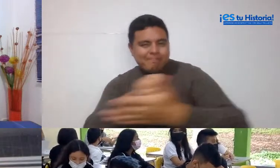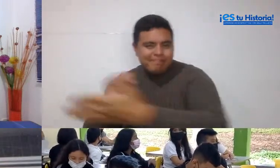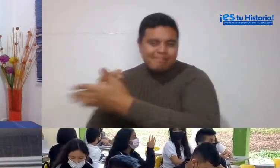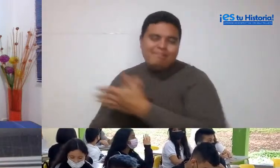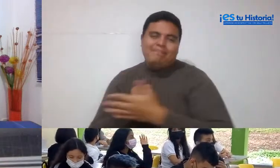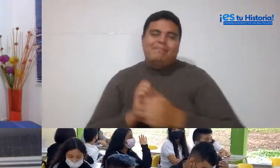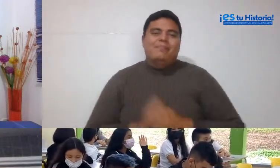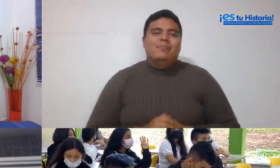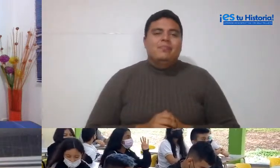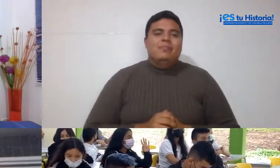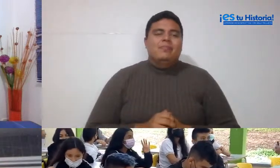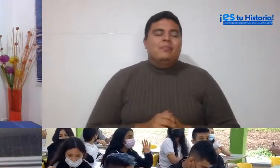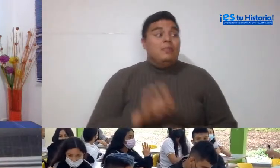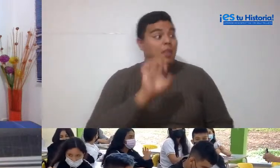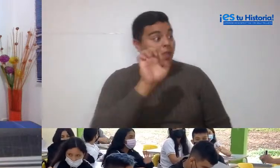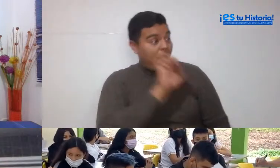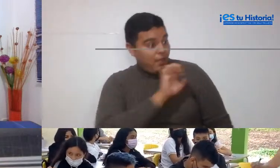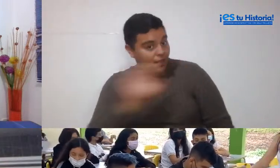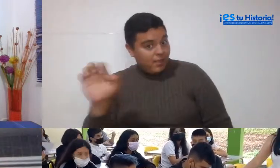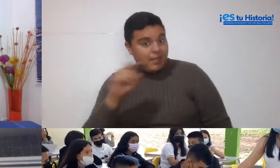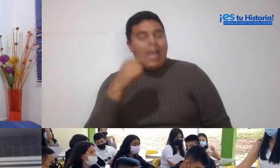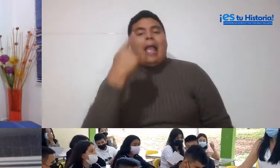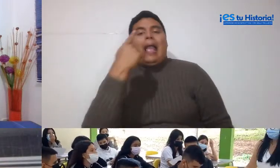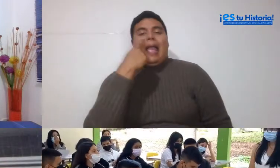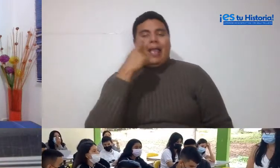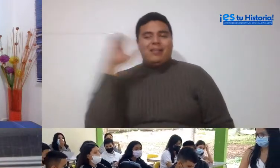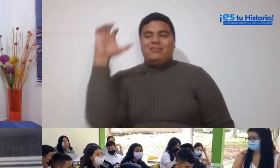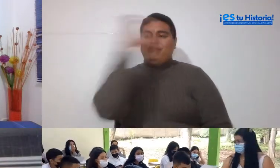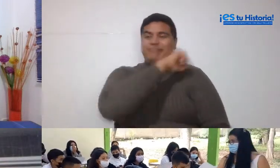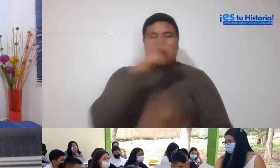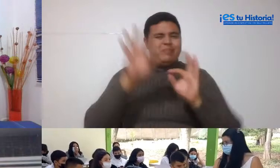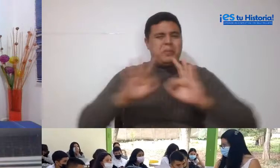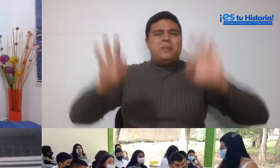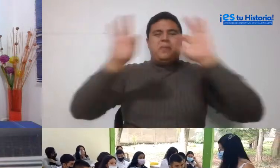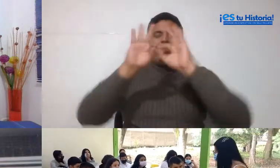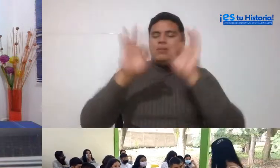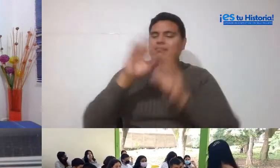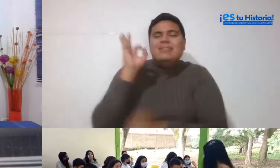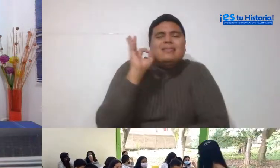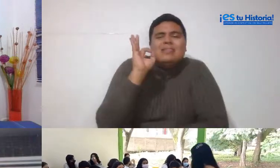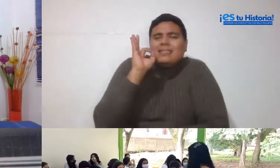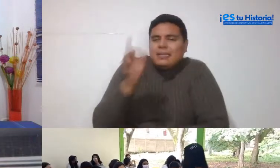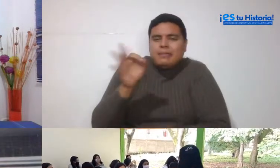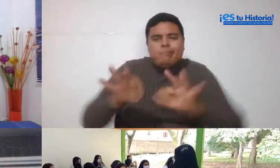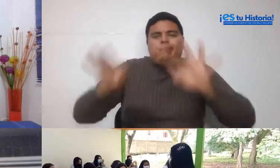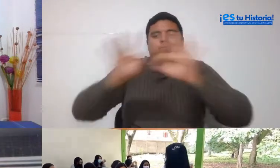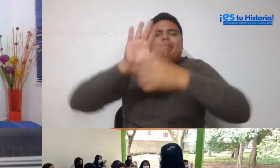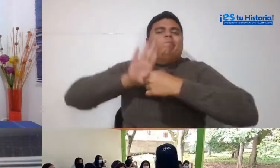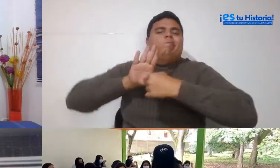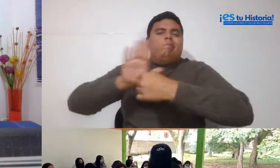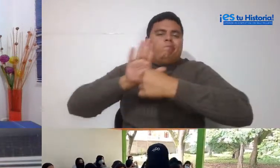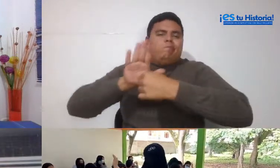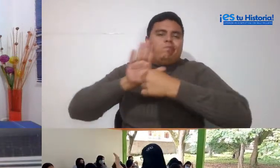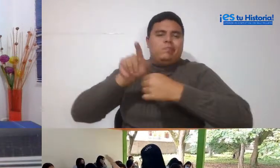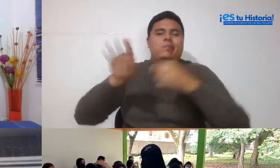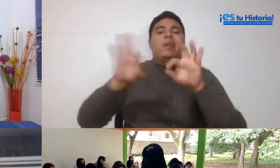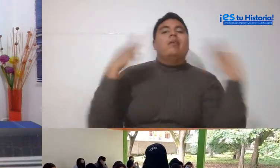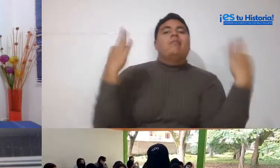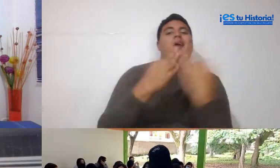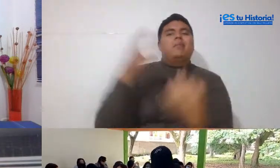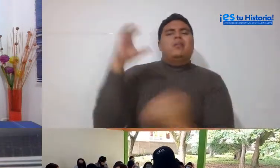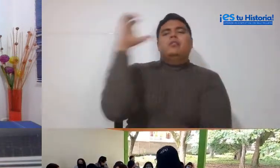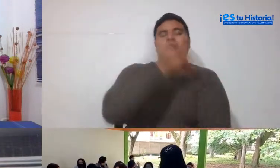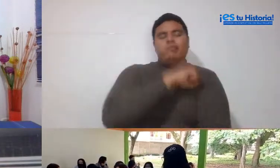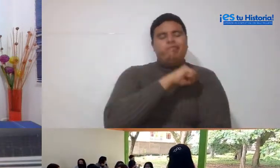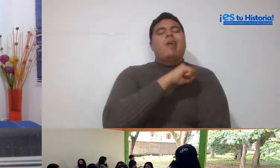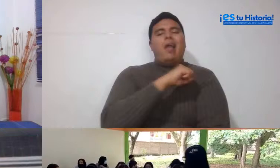Excelente. Mira lo particular, y eso es lo importante, ¿no? Que es que siempre lo vamos a recalcar, y yo creo que desde la misma familia también nos vamos a dar cuenta de la importancia